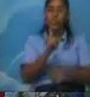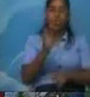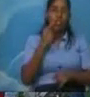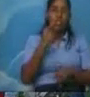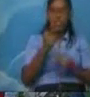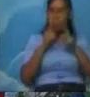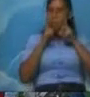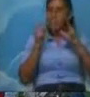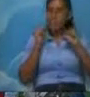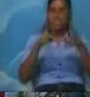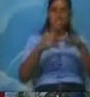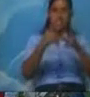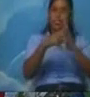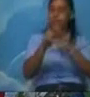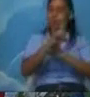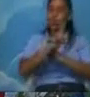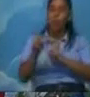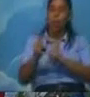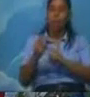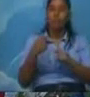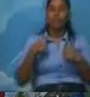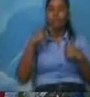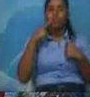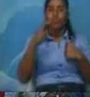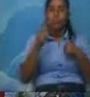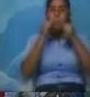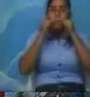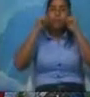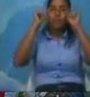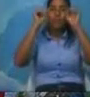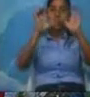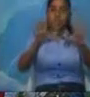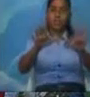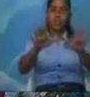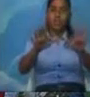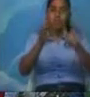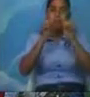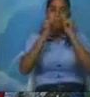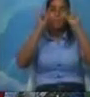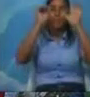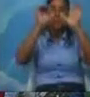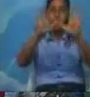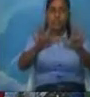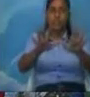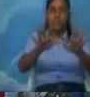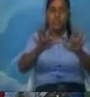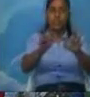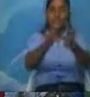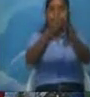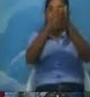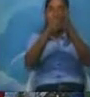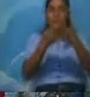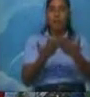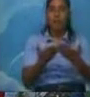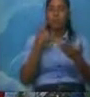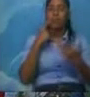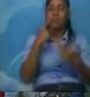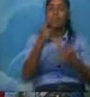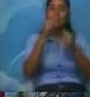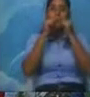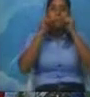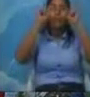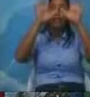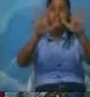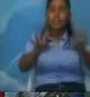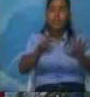maldición más bien lo que hacía era bendecir bendecir la Biblia dice bendecid y no